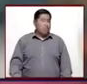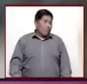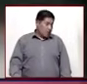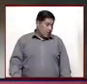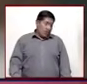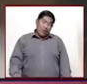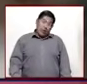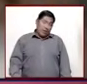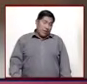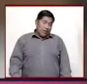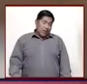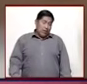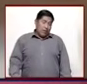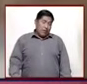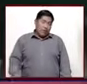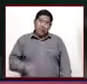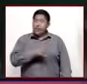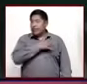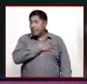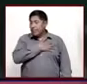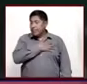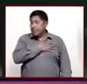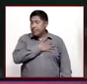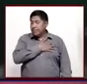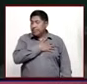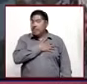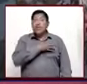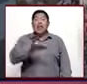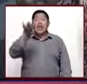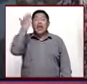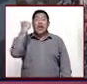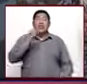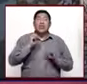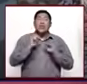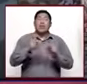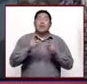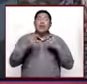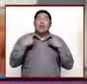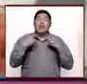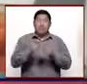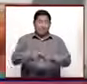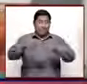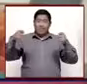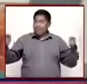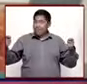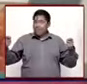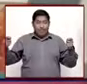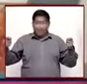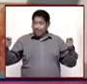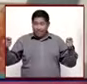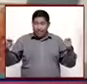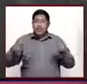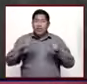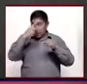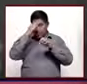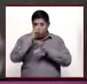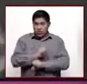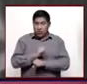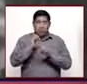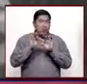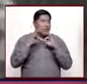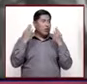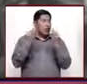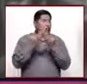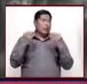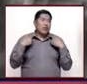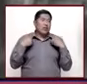De ser doloroso, ¿no, Miriam? Porque realmente los que hemos tenido la oportunidad de tener el periódico todos los días, de tener ese hábito, o que nuestros